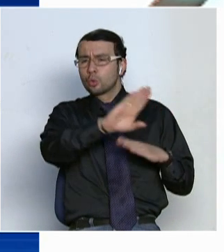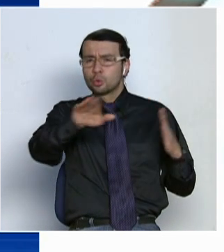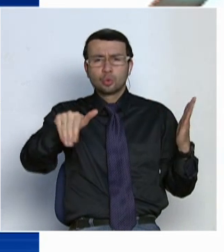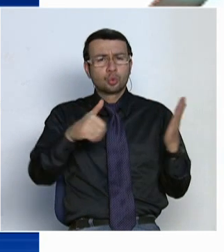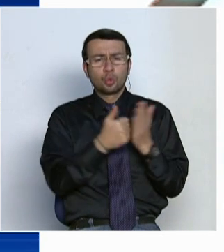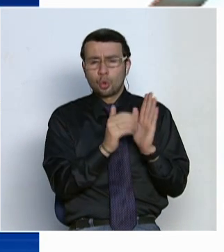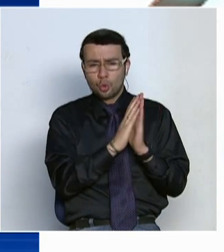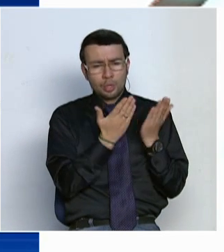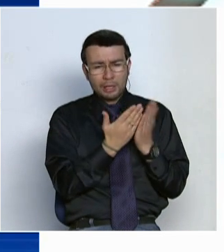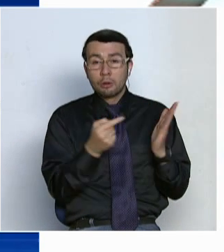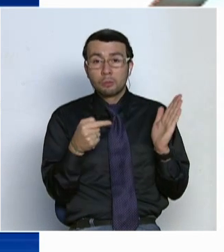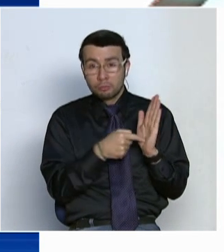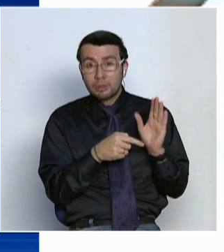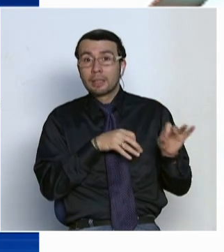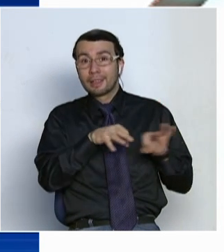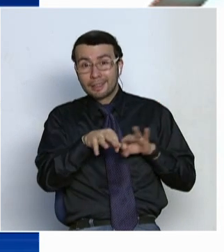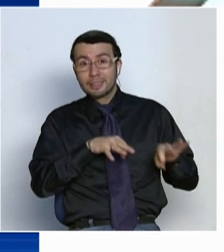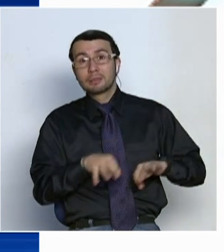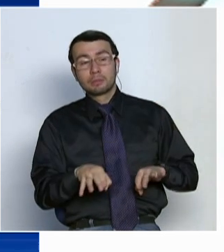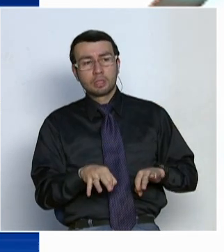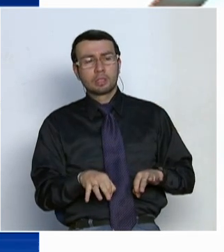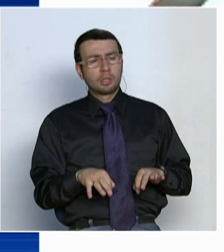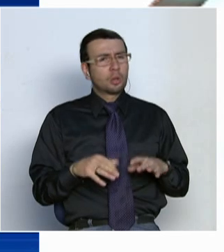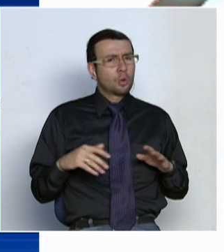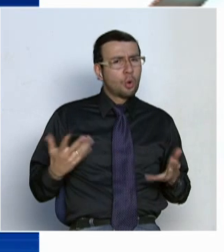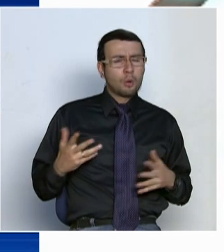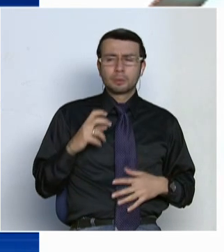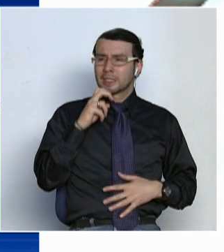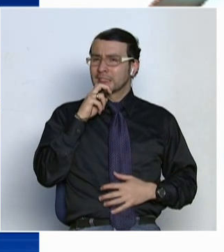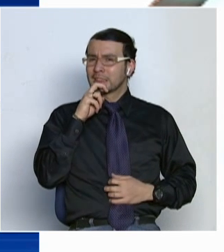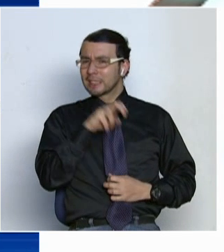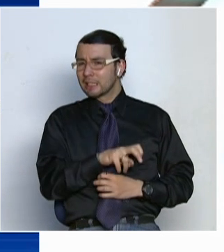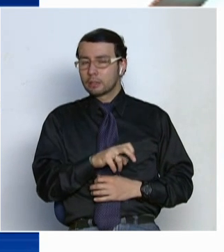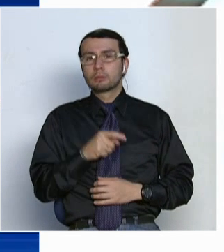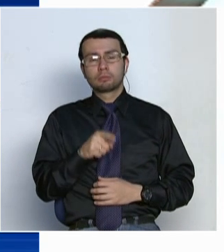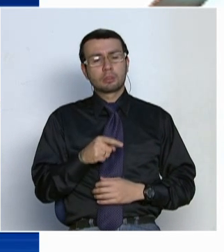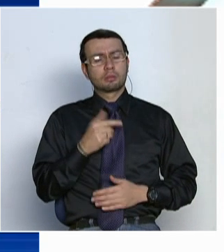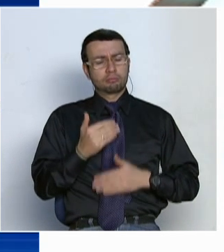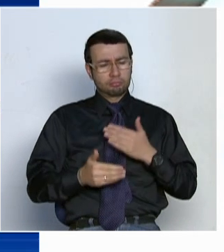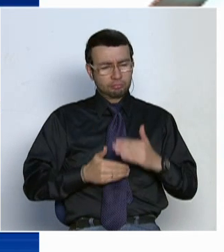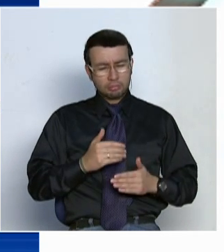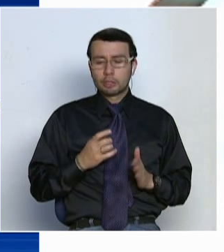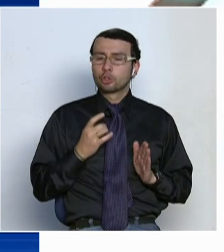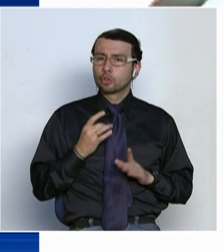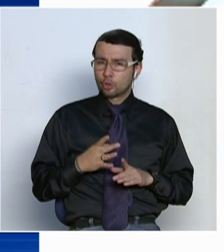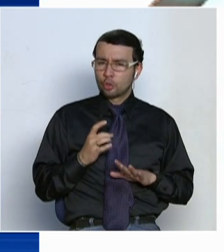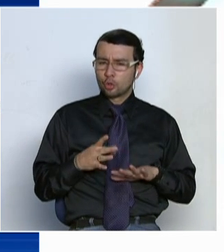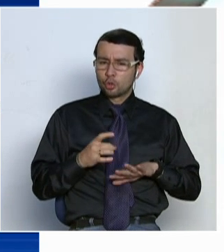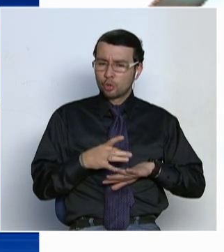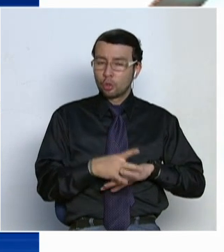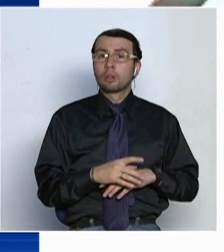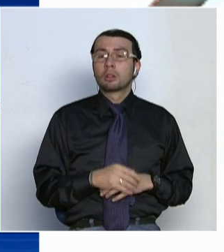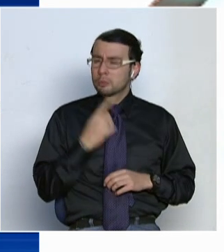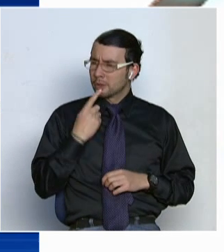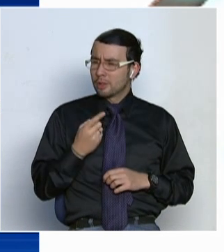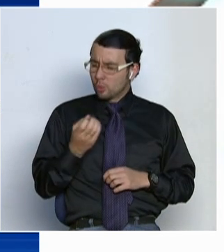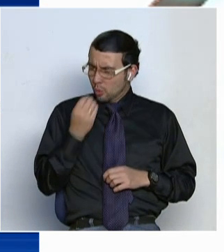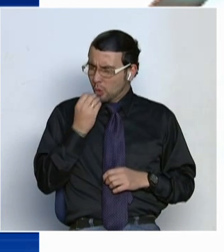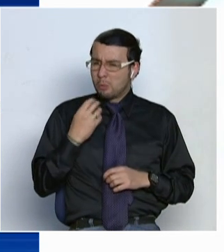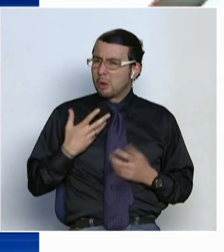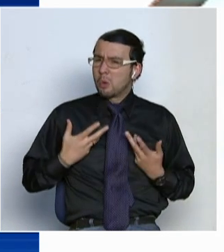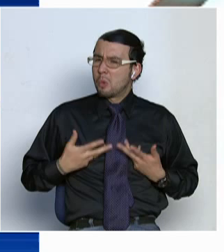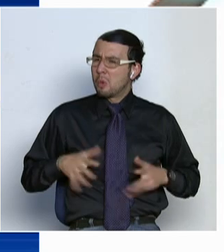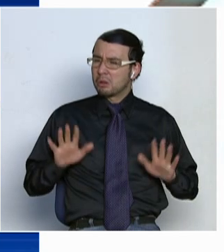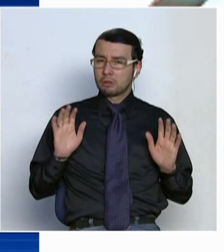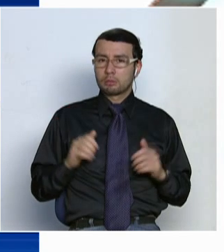todos los libros de nutrición explican cómo la carne produce dolor. Pero le dicen, coma lo que quiera. Ah, sí,